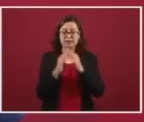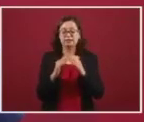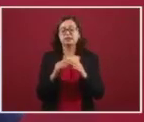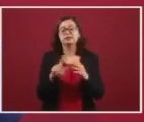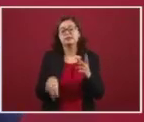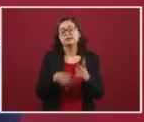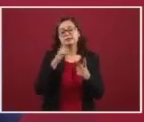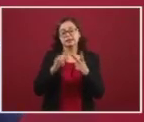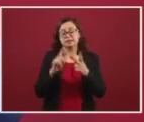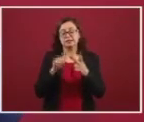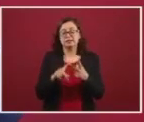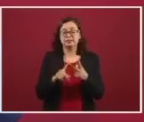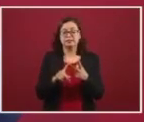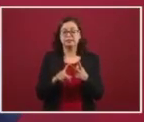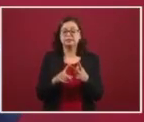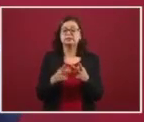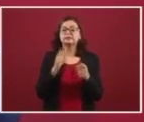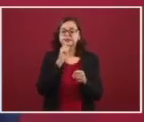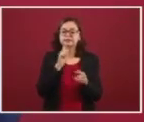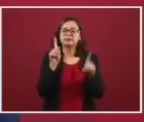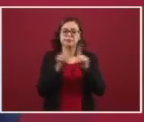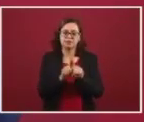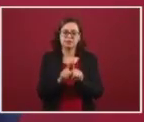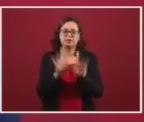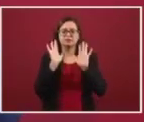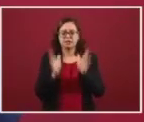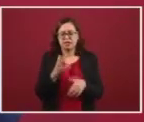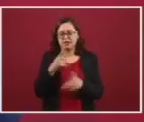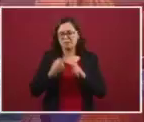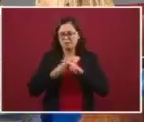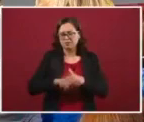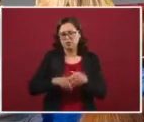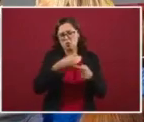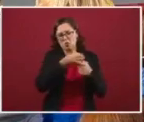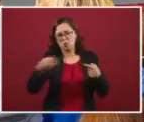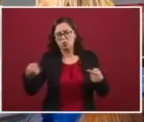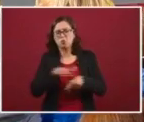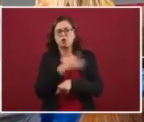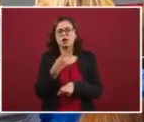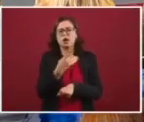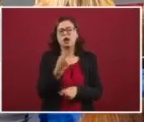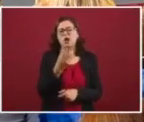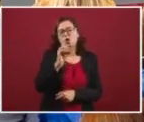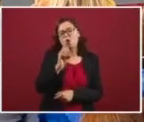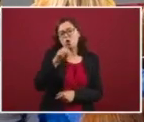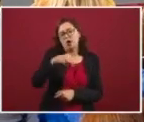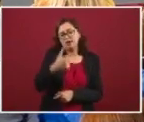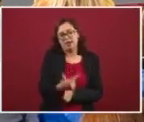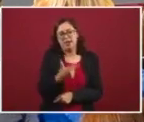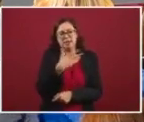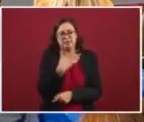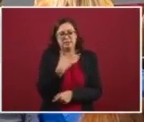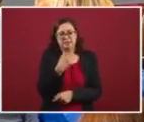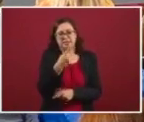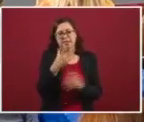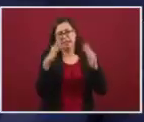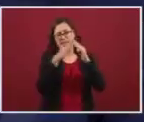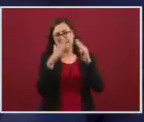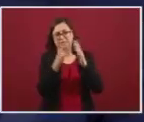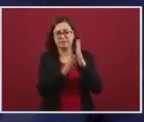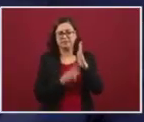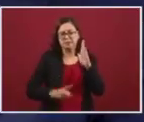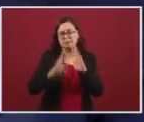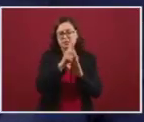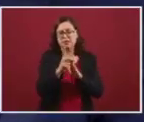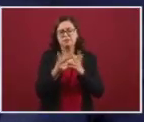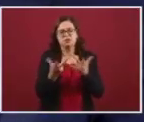depositarías, estamos también ya poniendo orden. De hecho, algunas ONGs que tenían también de alto valor nos han dicho, mira, nosotros queremos